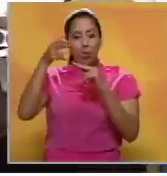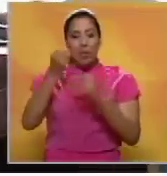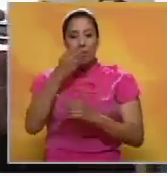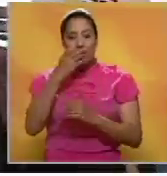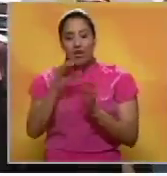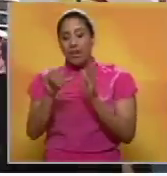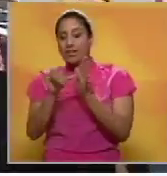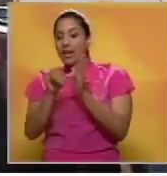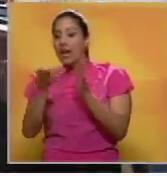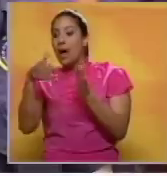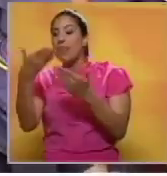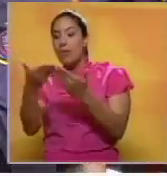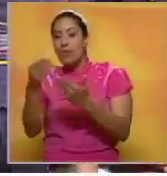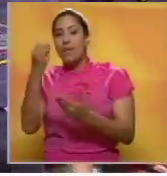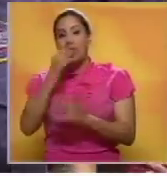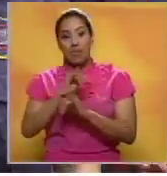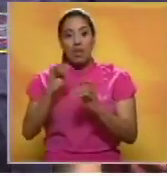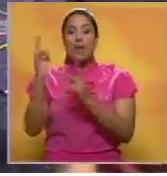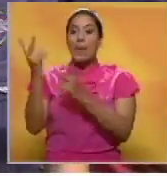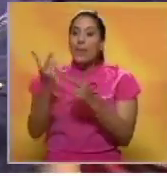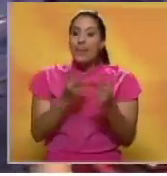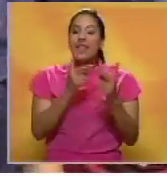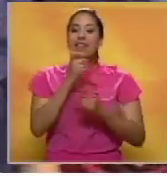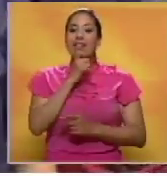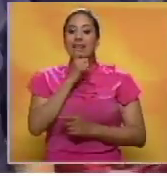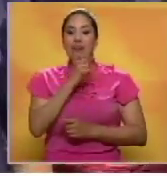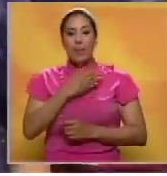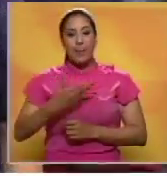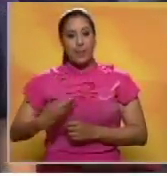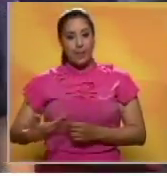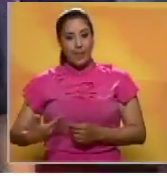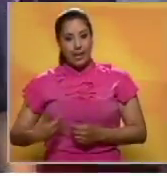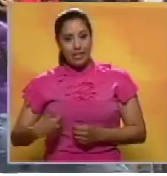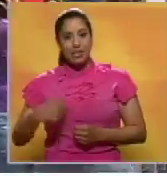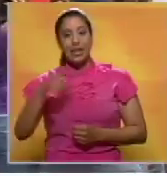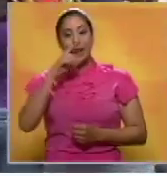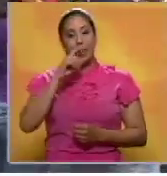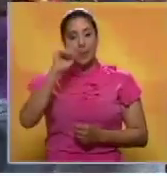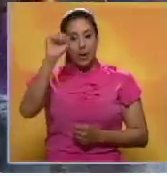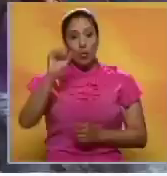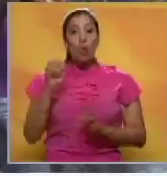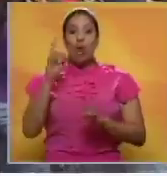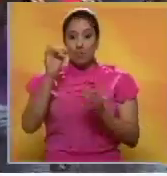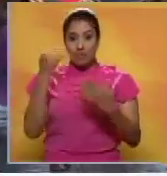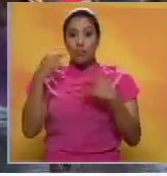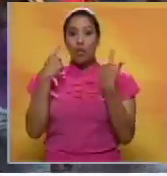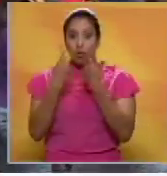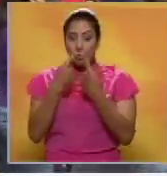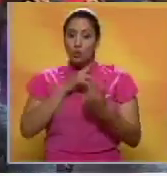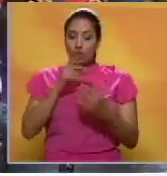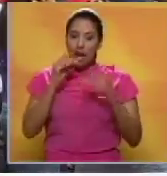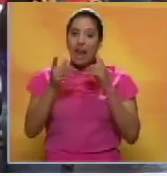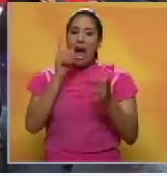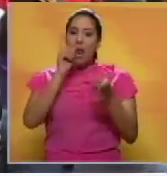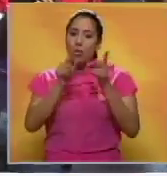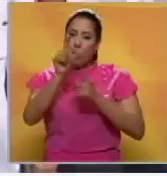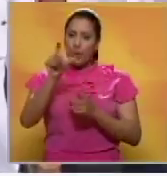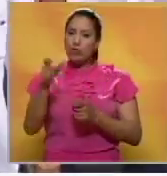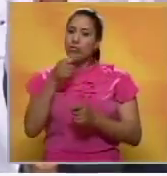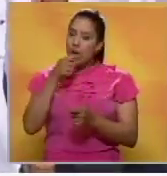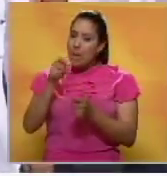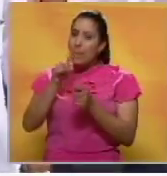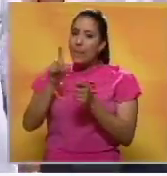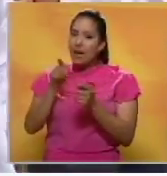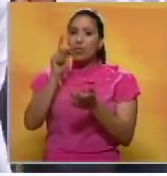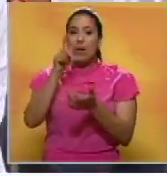al Palacio de Miraflores, donde se espera sean recibidos por el presidente de la República. Justamente vamos a conversar con algunas de las personas